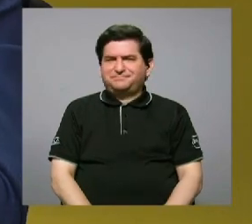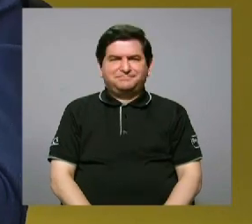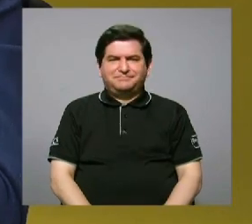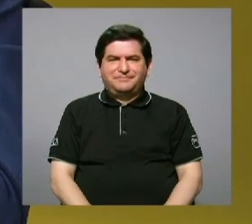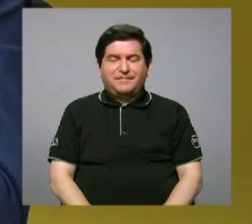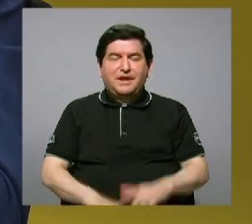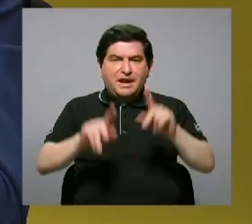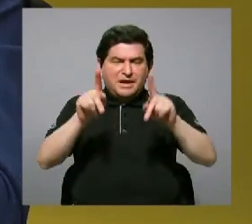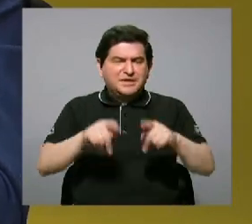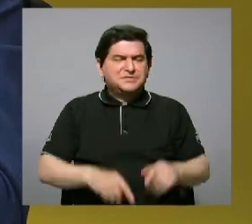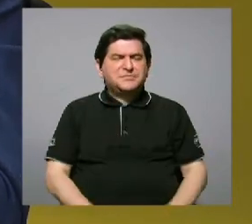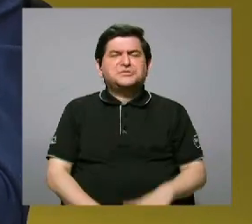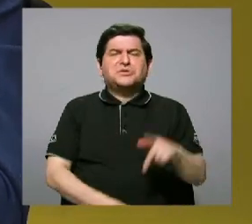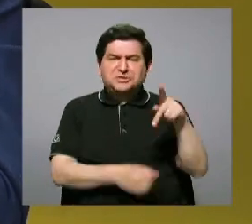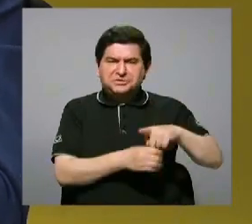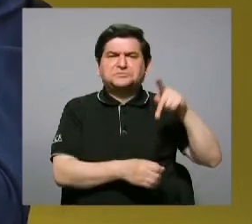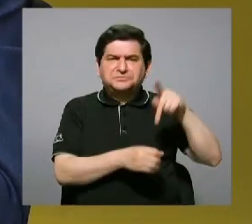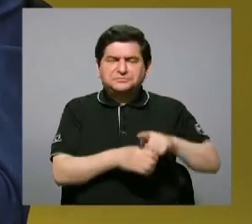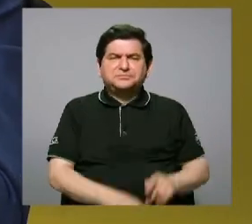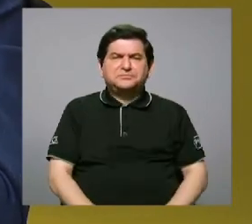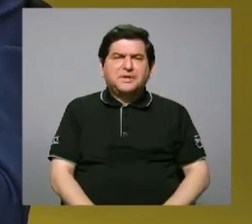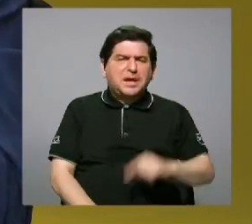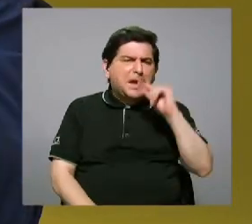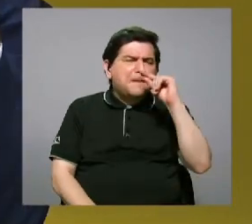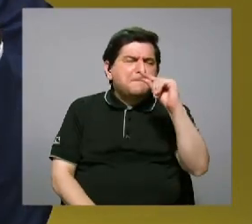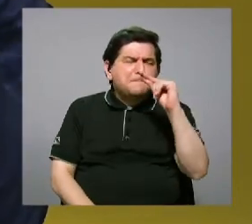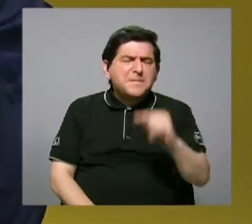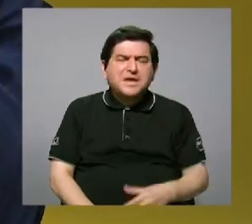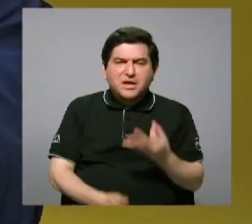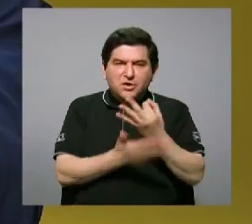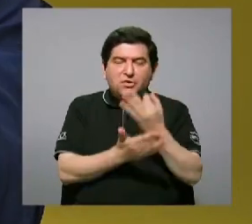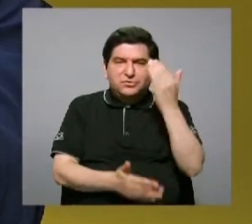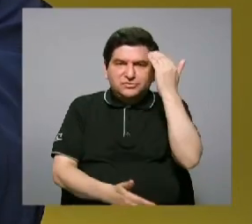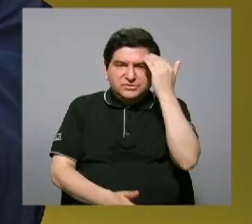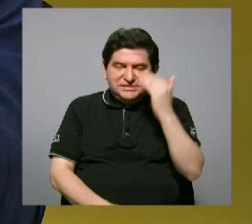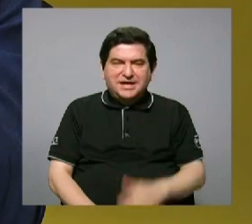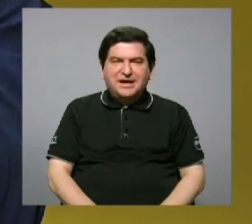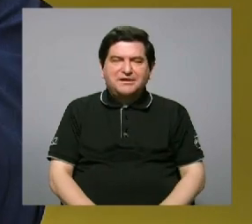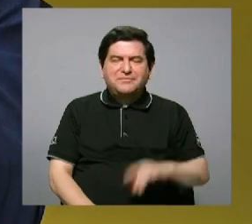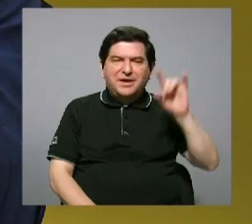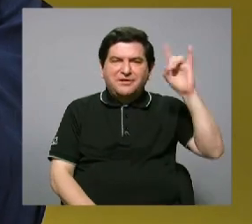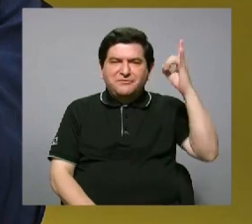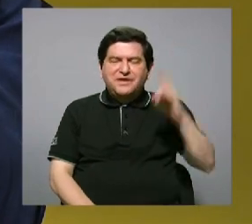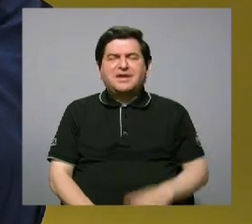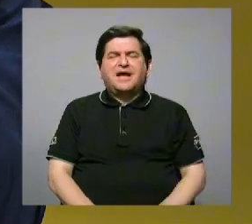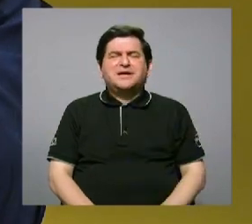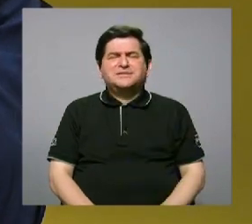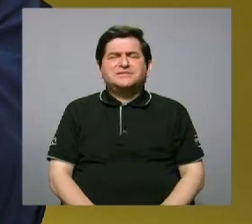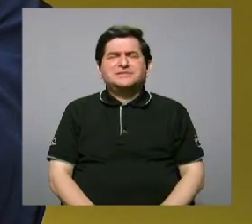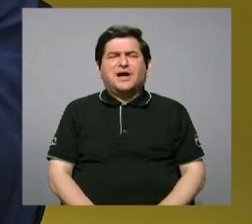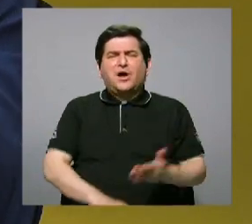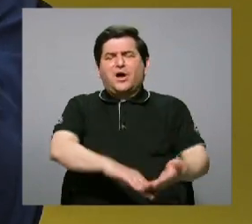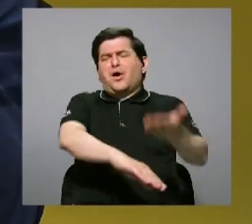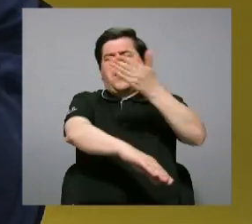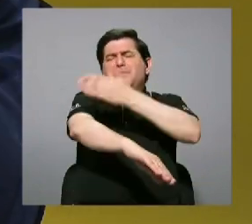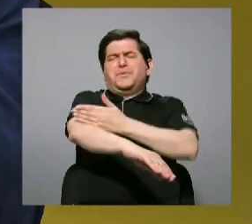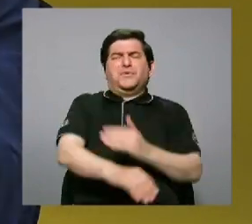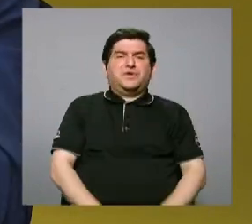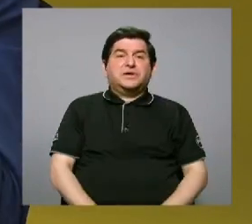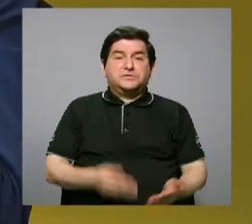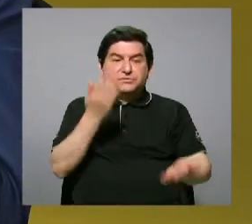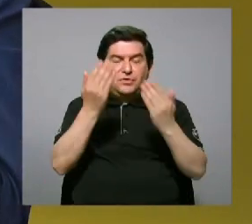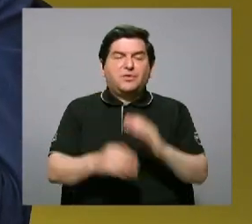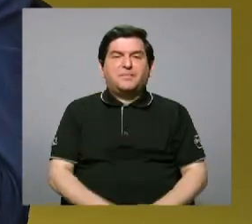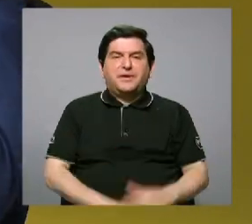hemos estado involucrados en microfinanzas sabemos que Bolivia nos lleva años luz a muchos países, incluidos de África o